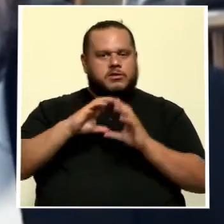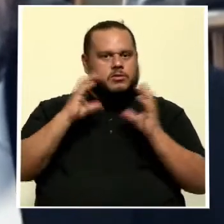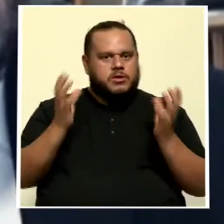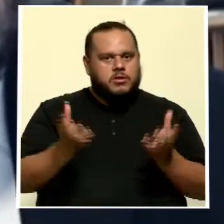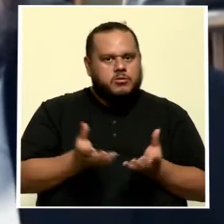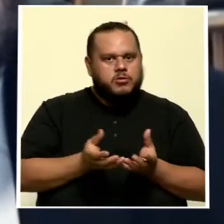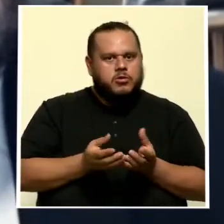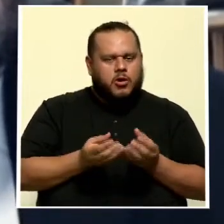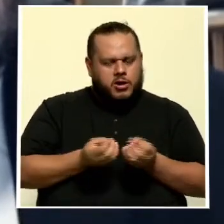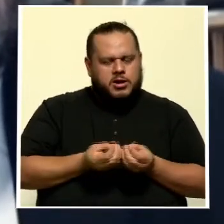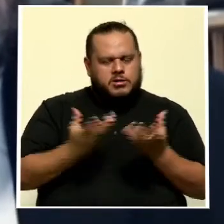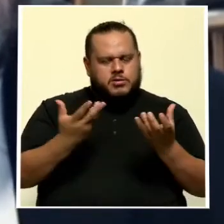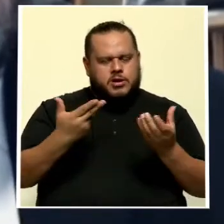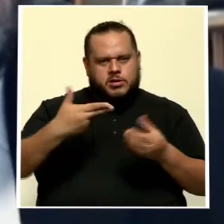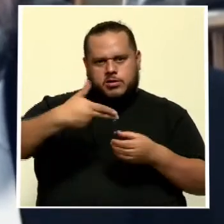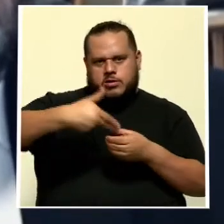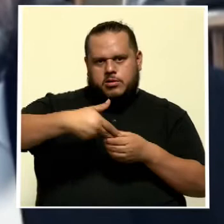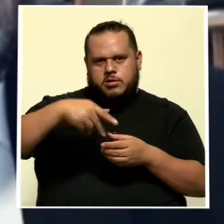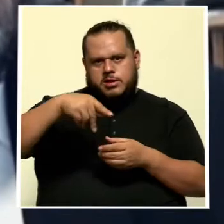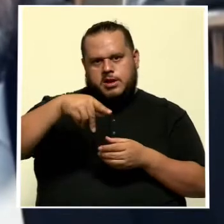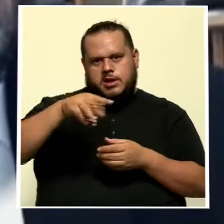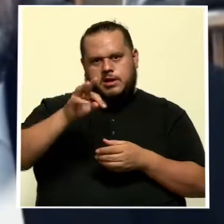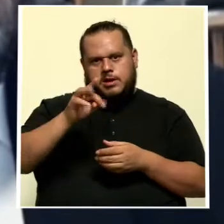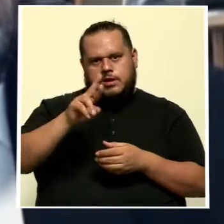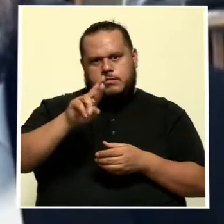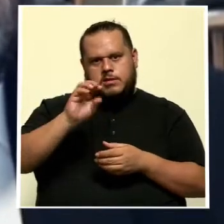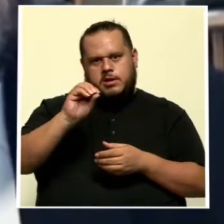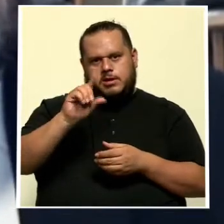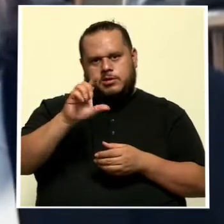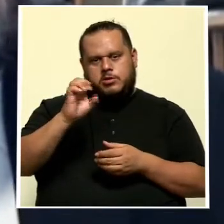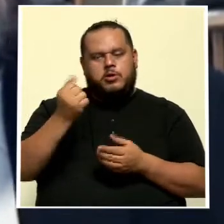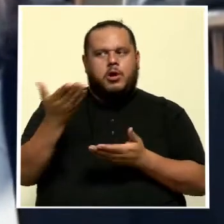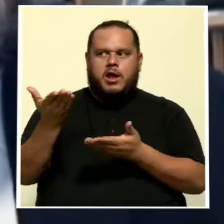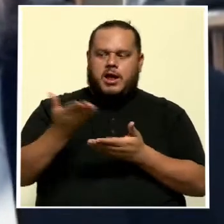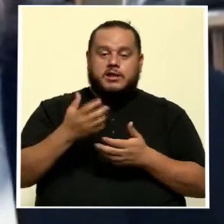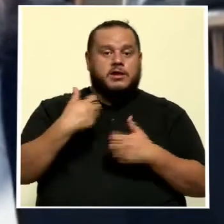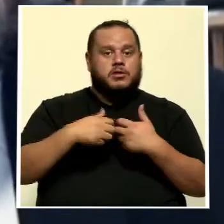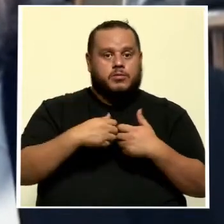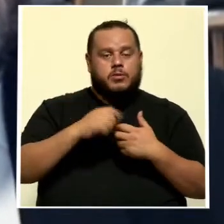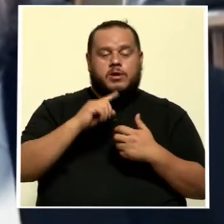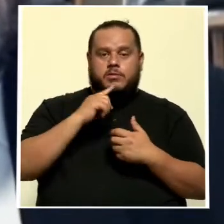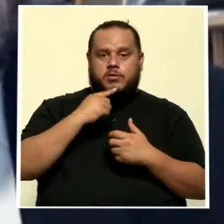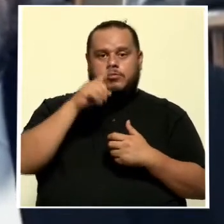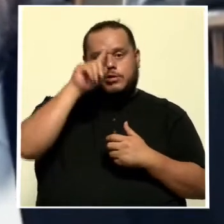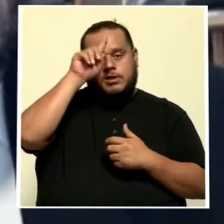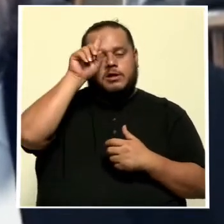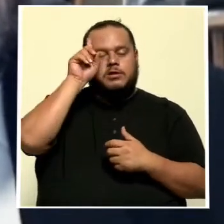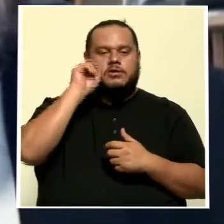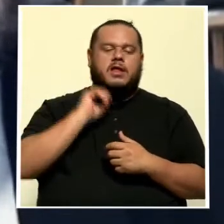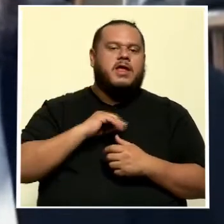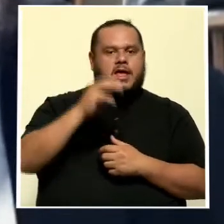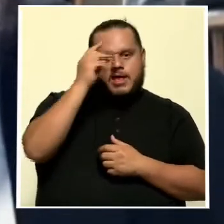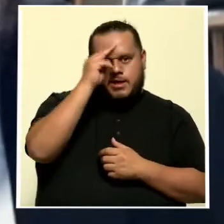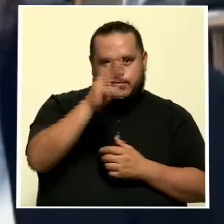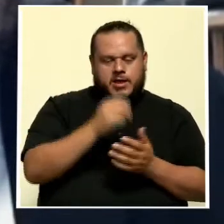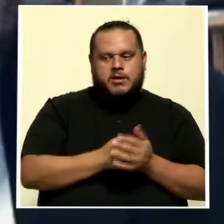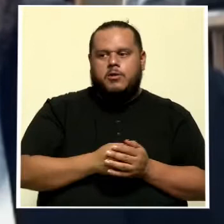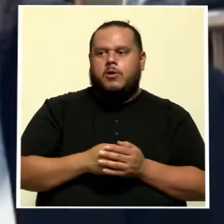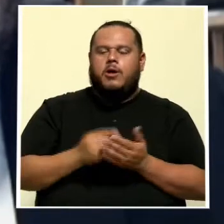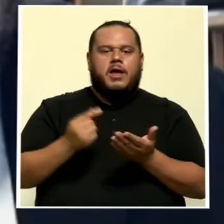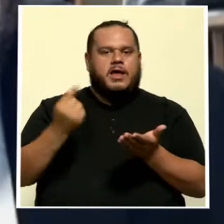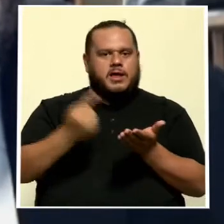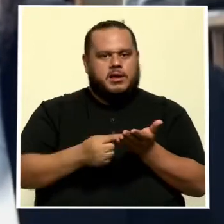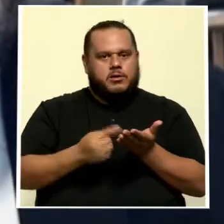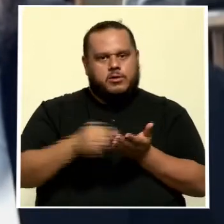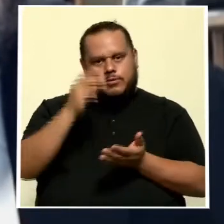la explotación petrolera ha traído problemas muy serios en México, en el Golfo de